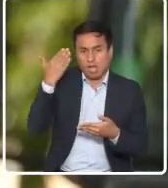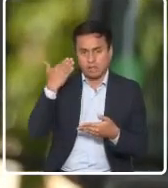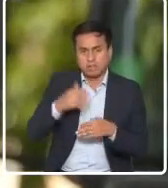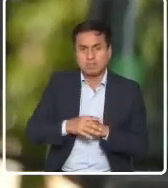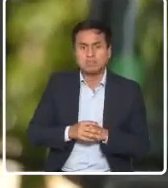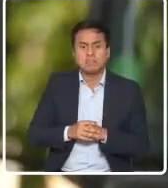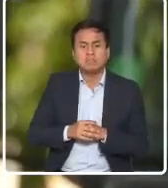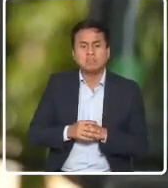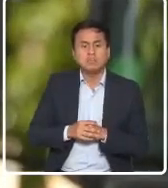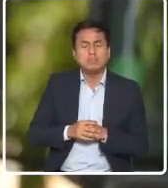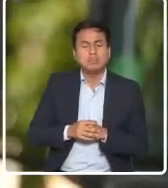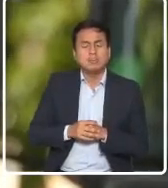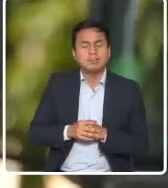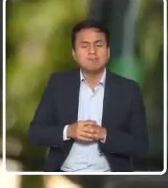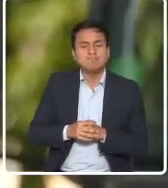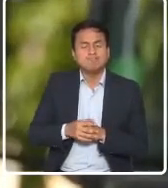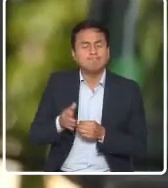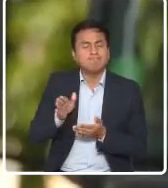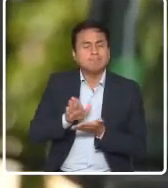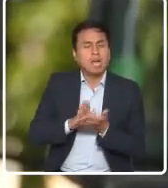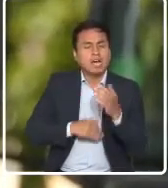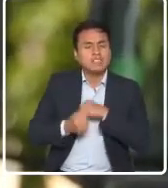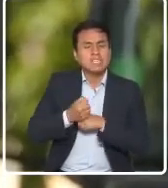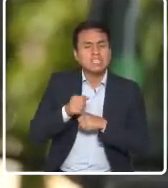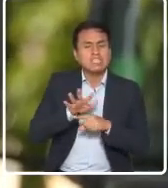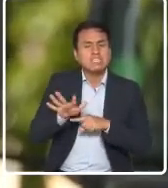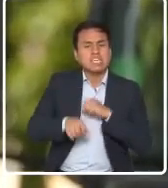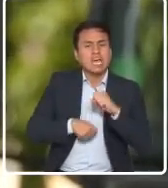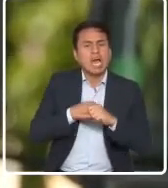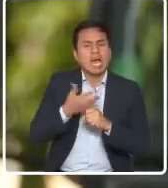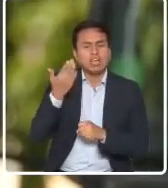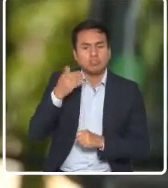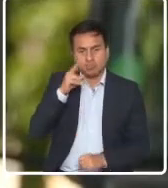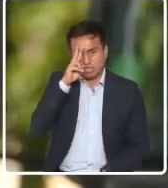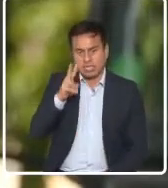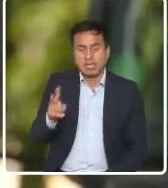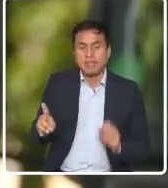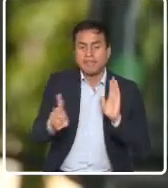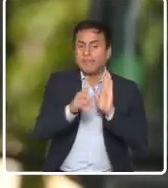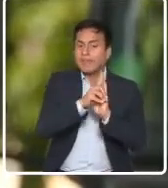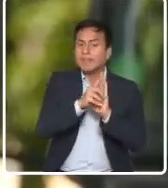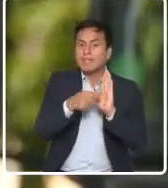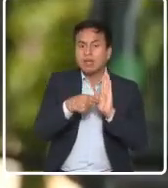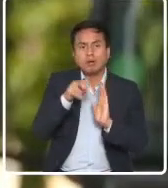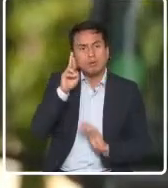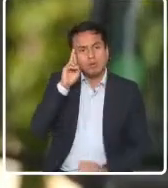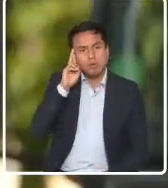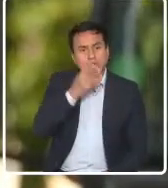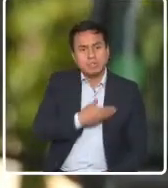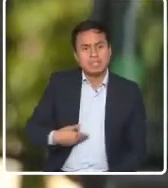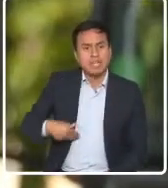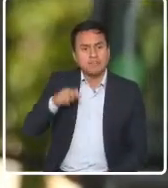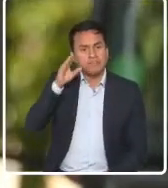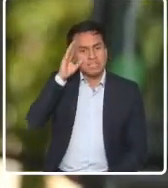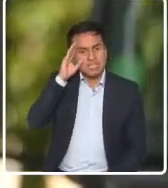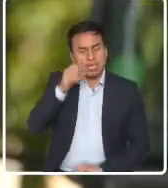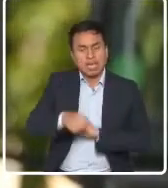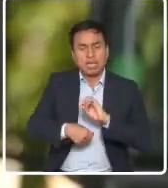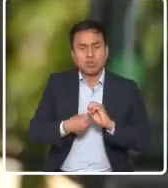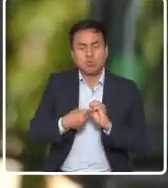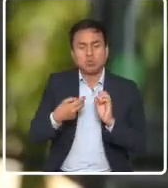que nos enluta hace 15 años. Este día fue decretado, si no me equivoco, por la presidenta Bachelet, el